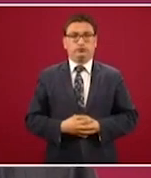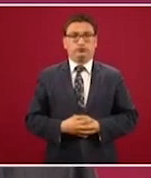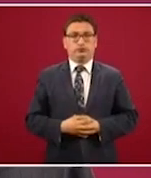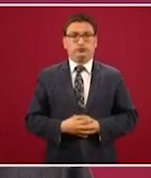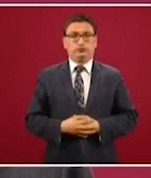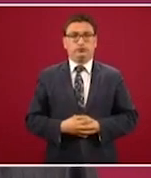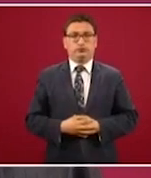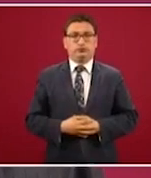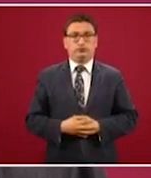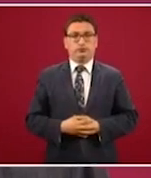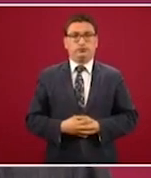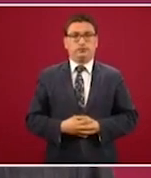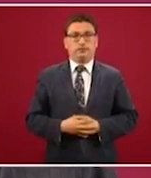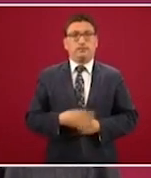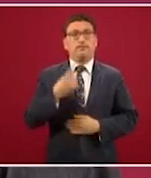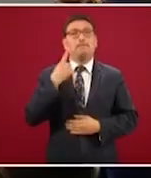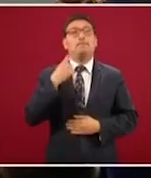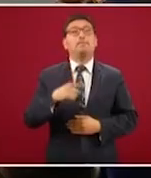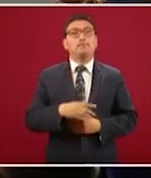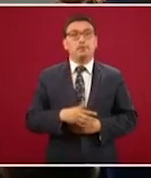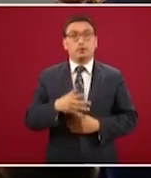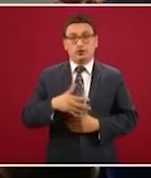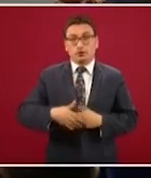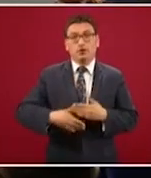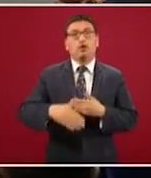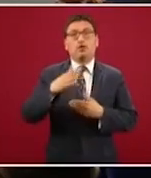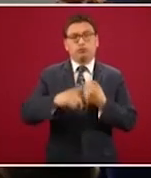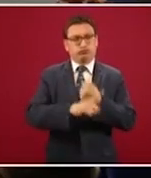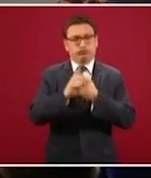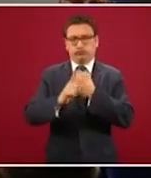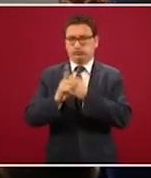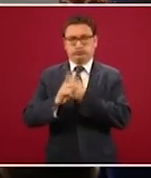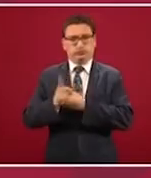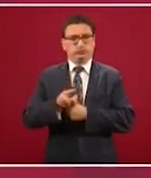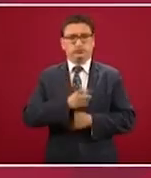para que no haya distorsiones,